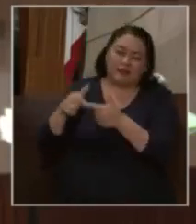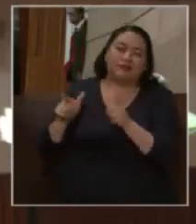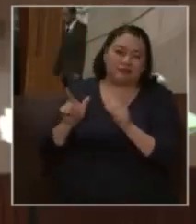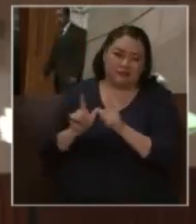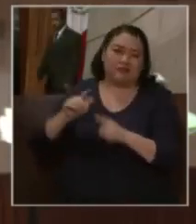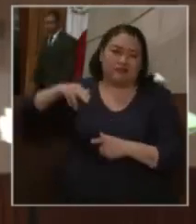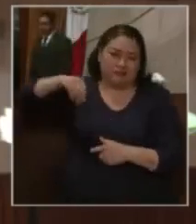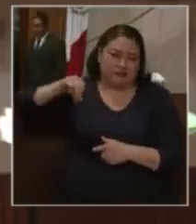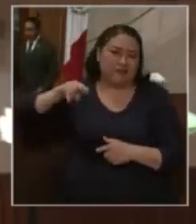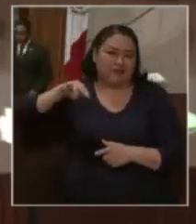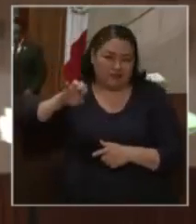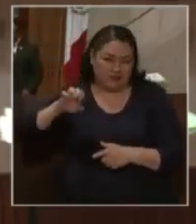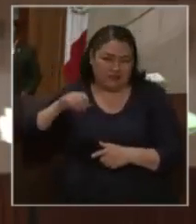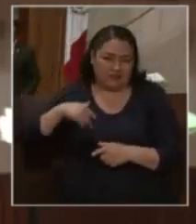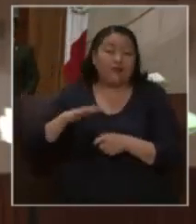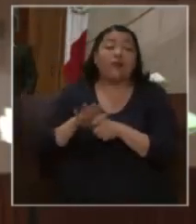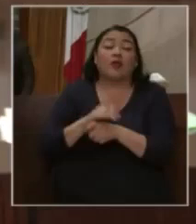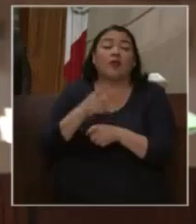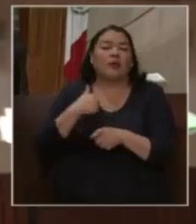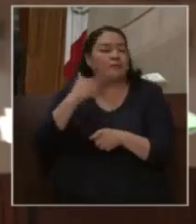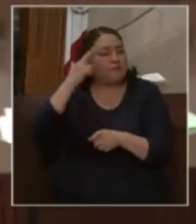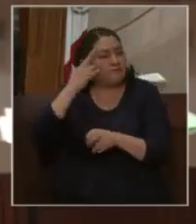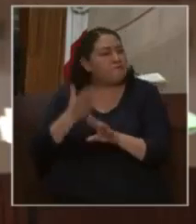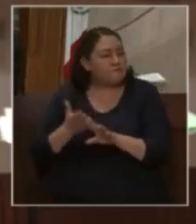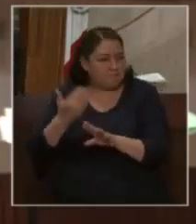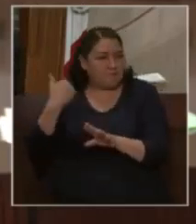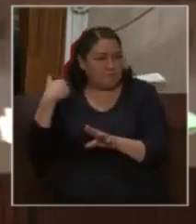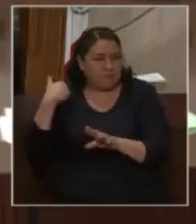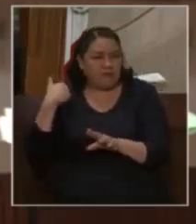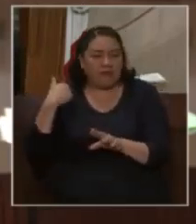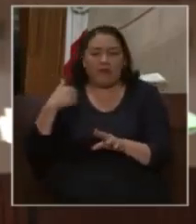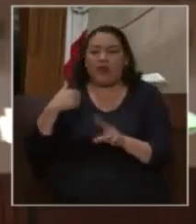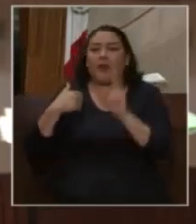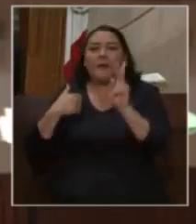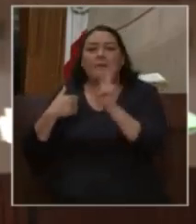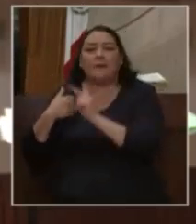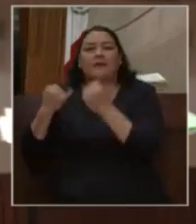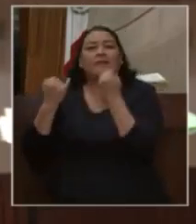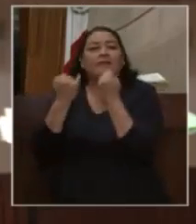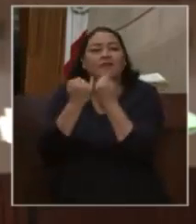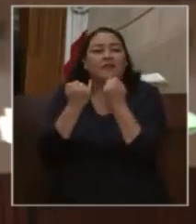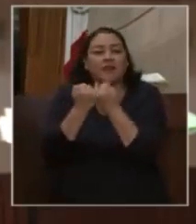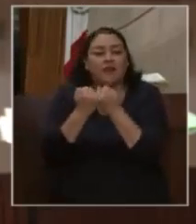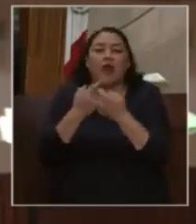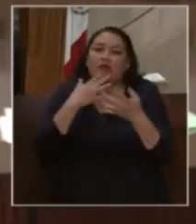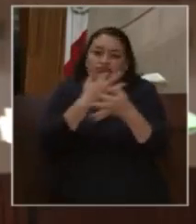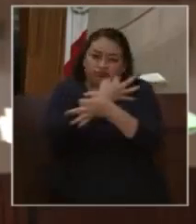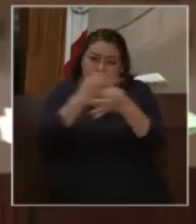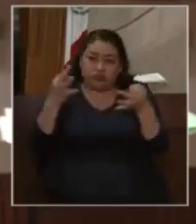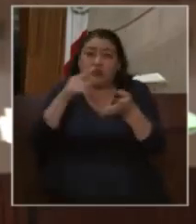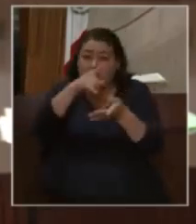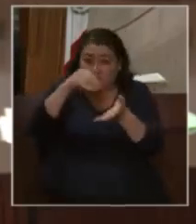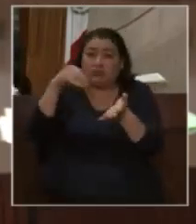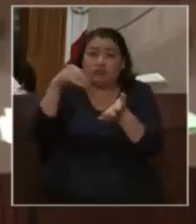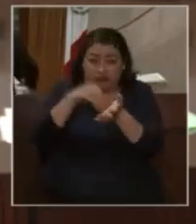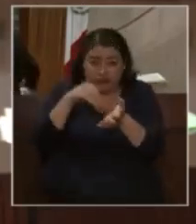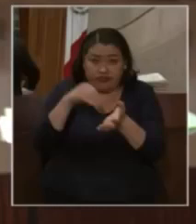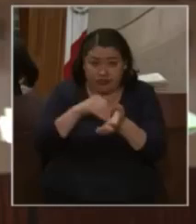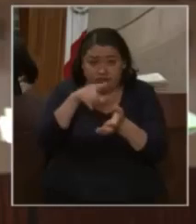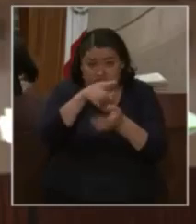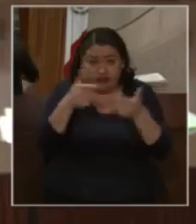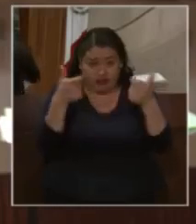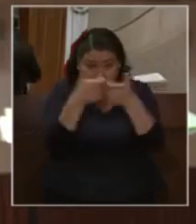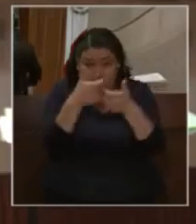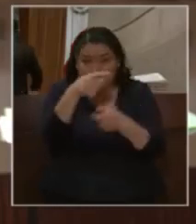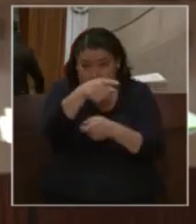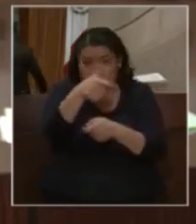coincidencia en la vida de este fideicomiso, que hay que decirlo, hoy sigue